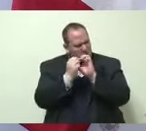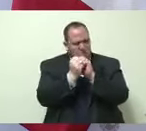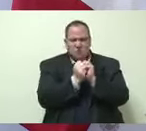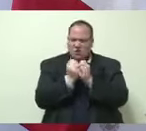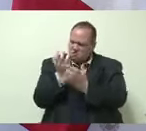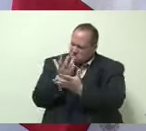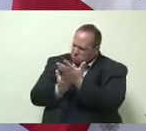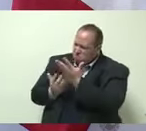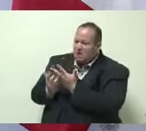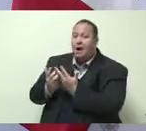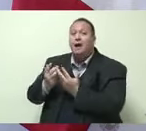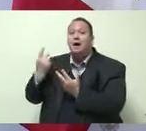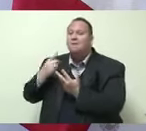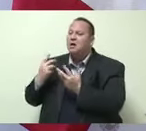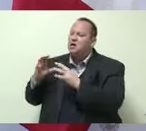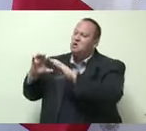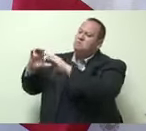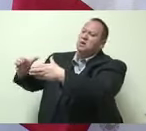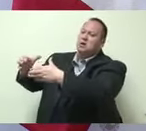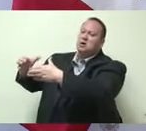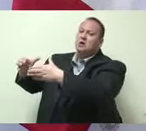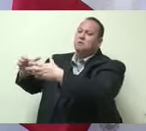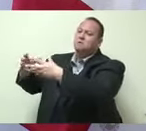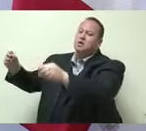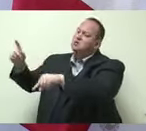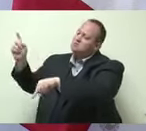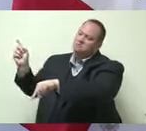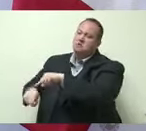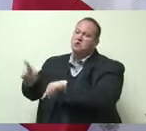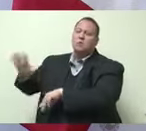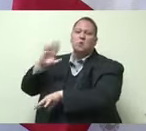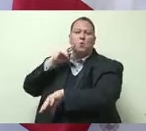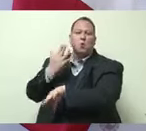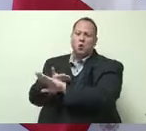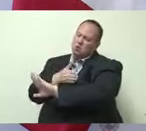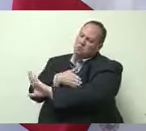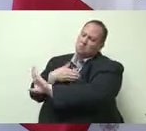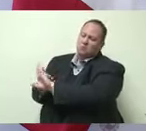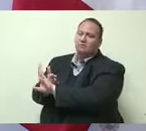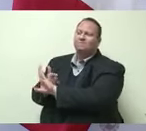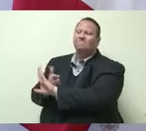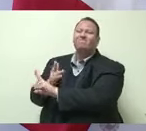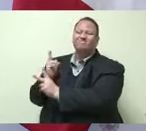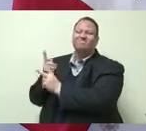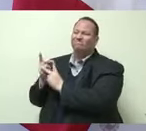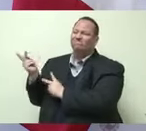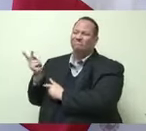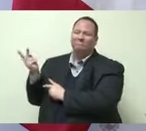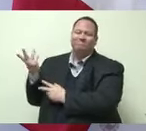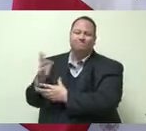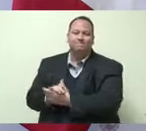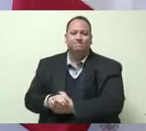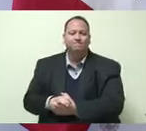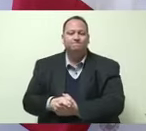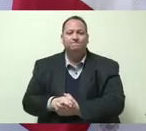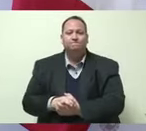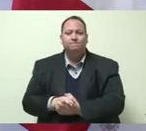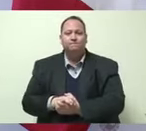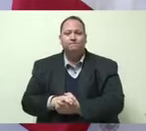efectivo para desarticular por completo al grupo responsable de agredir y de quitarle la vida a estos elementos mexicalenses. ¿El director